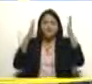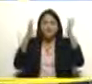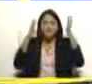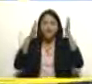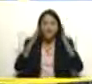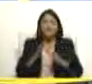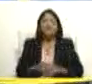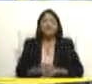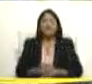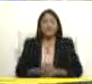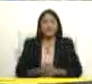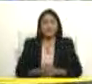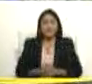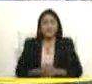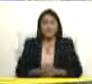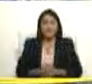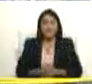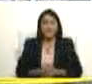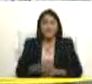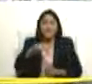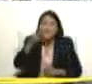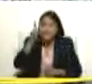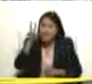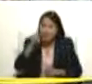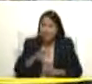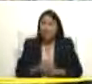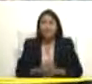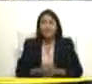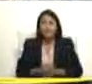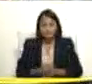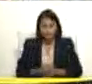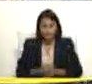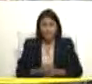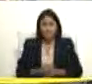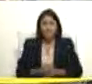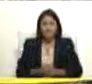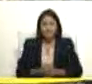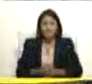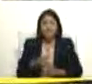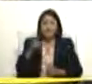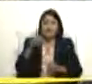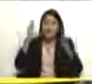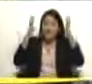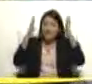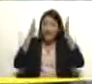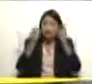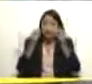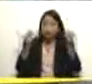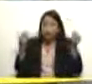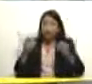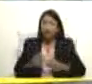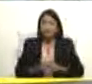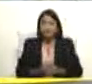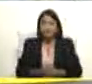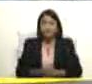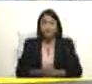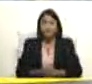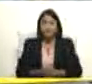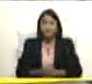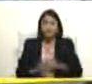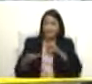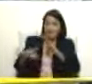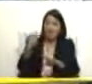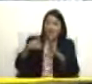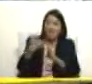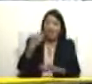la comunidad educativa en general del país. Fueron los que más celebraron. Me mandaron